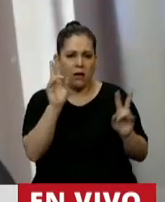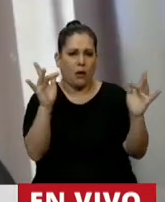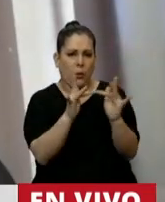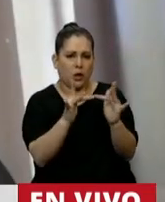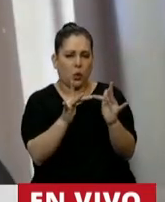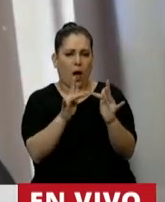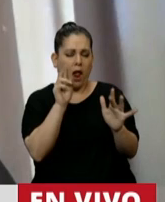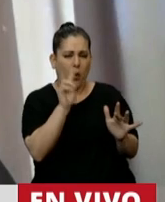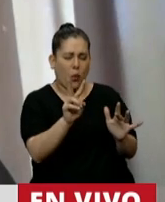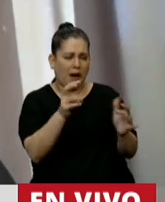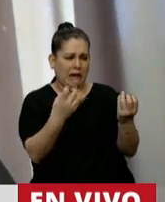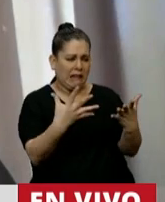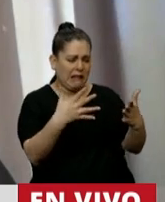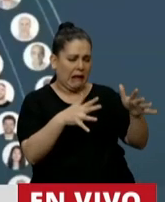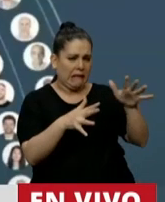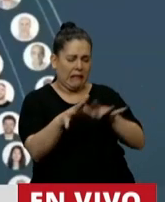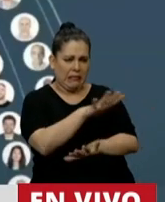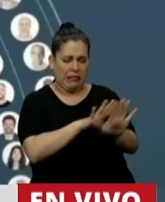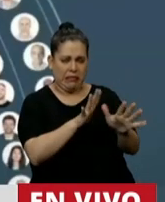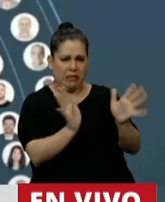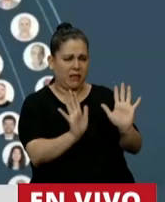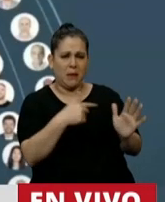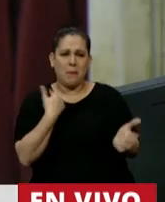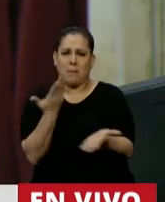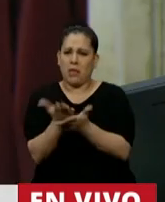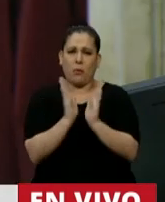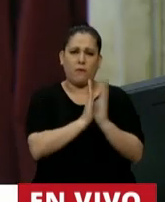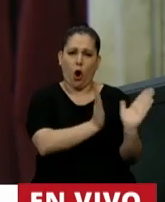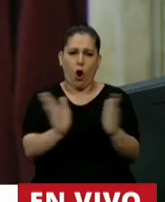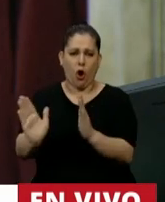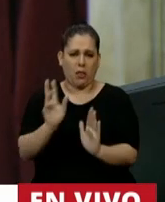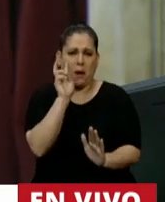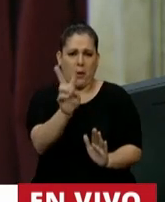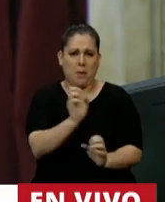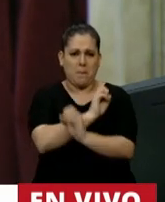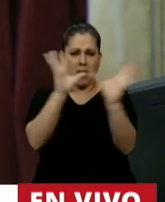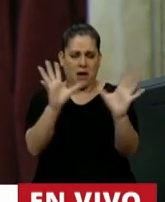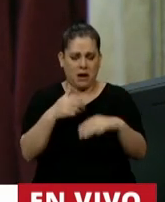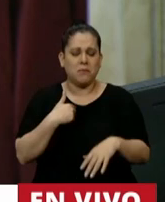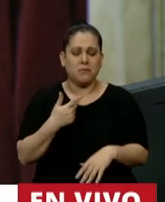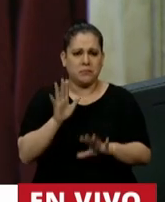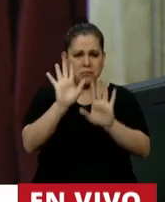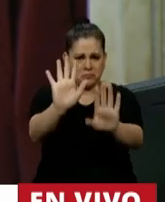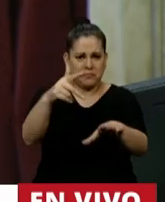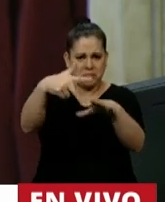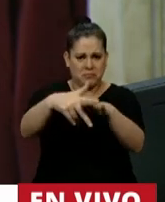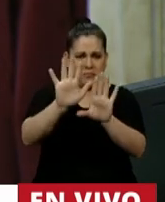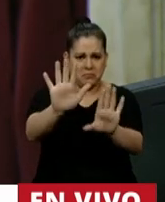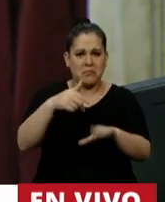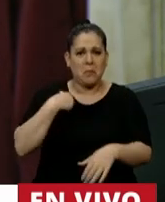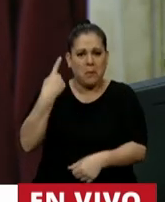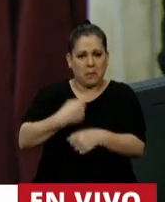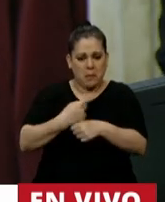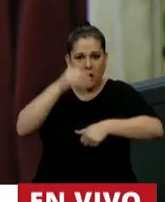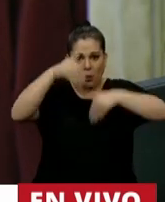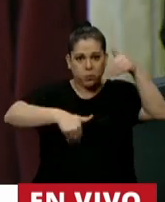si usted me permiten podemos terminar esta votación y usted pide la votación de la moción